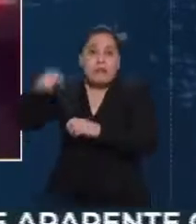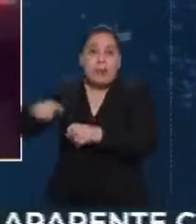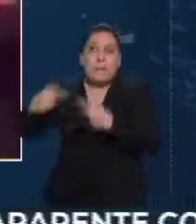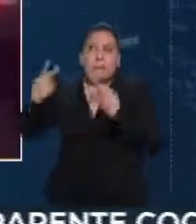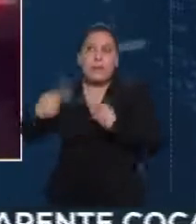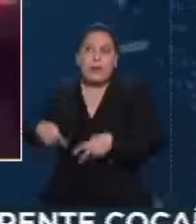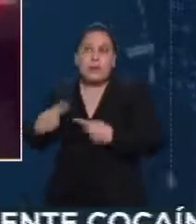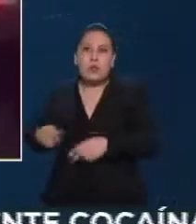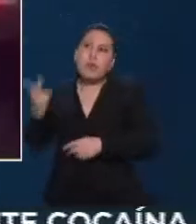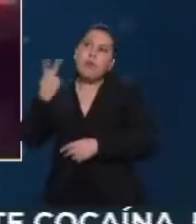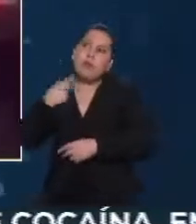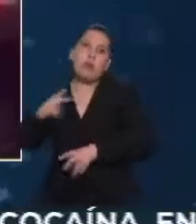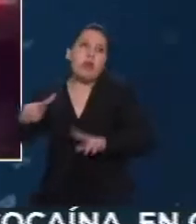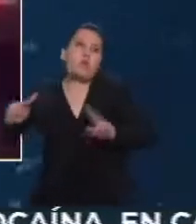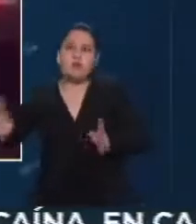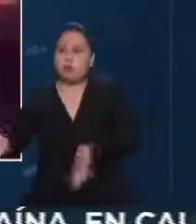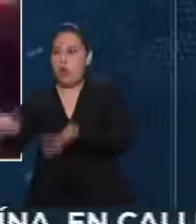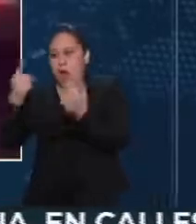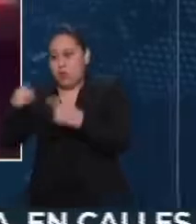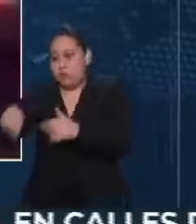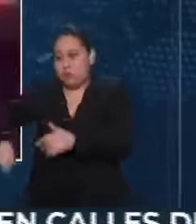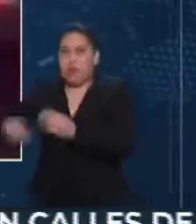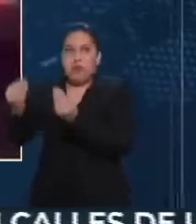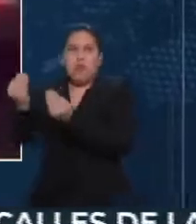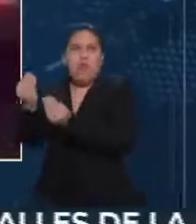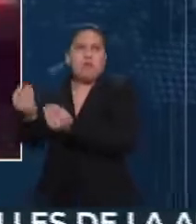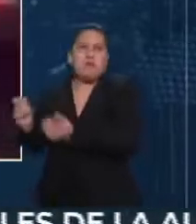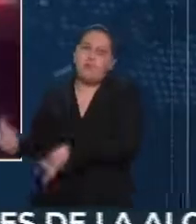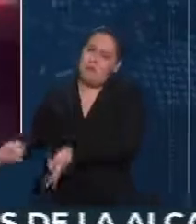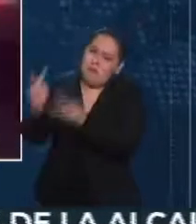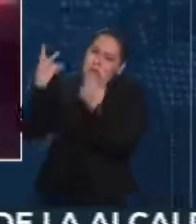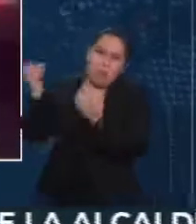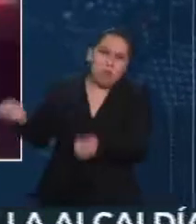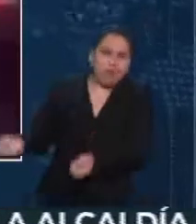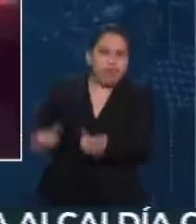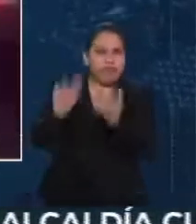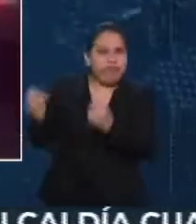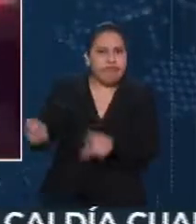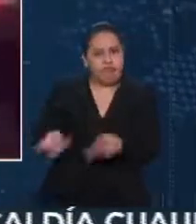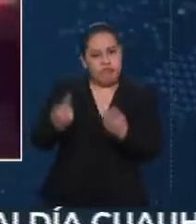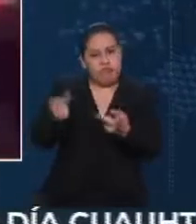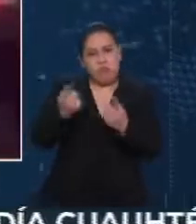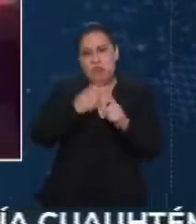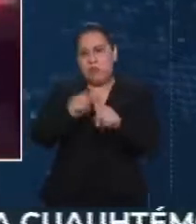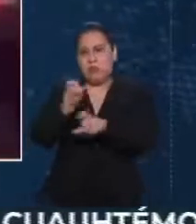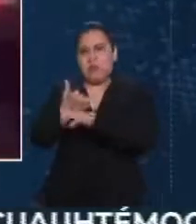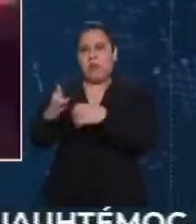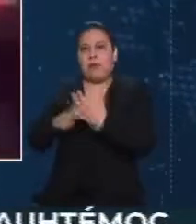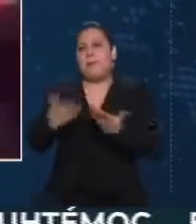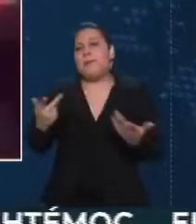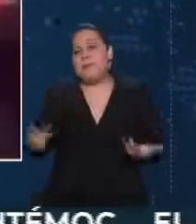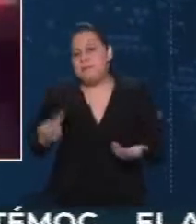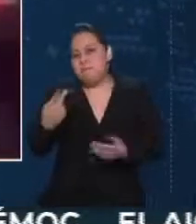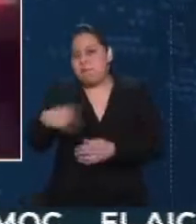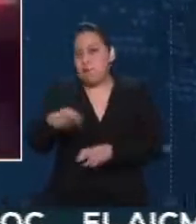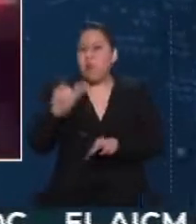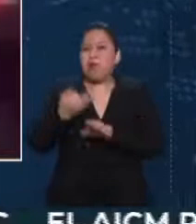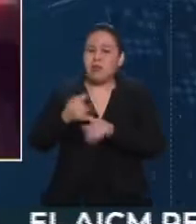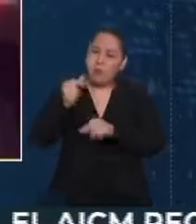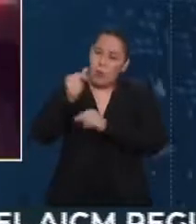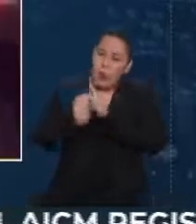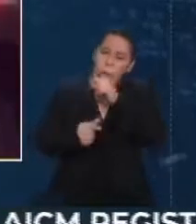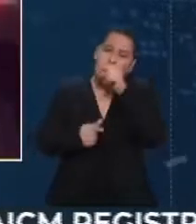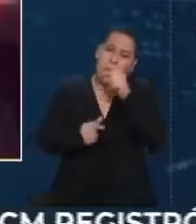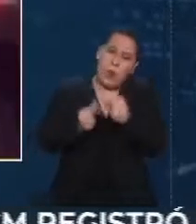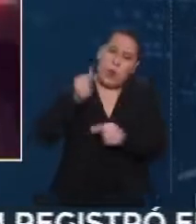petróleo, cosa que pues evidentemente no había sucedido anteriormente. Entonces, y como comenta Mario, pues esto es algo que eventualmente poco a poco se va a ir